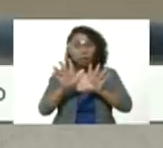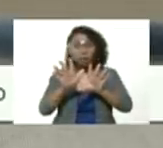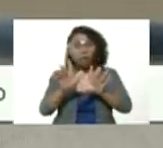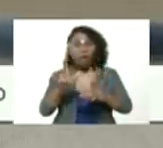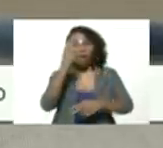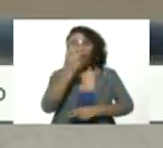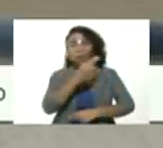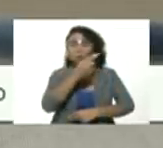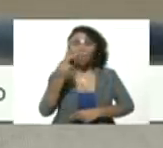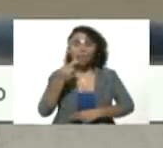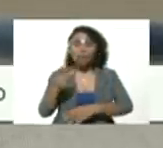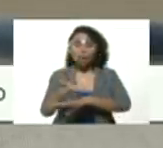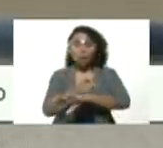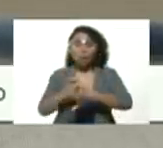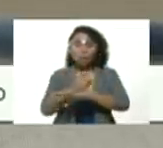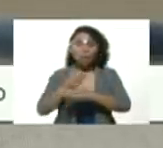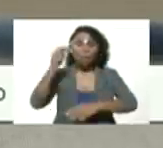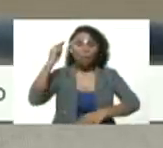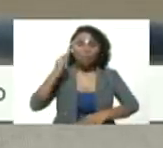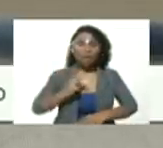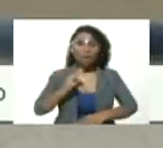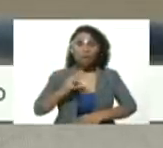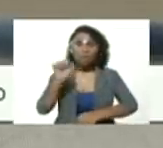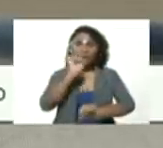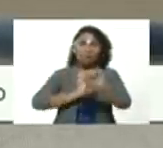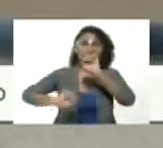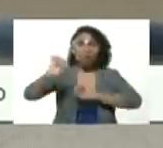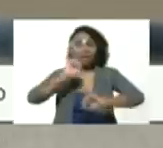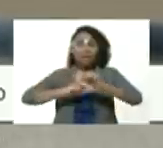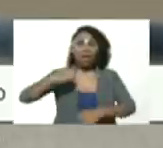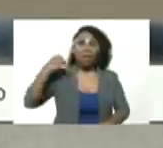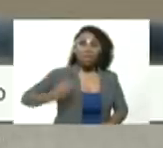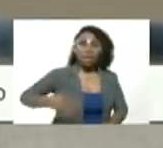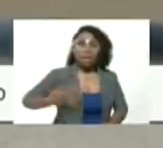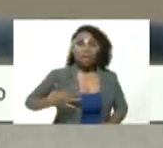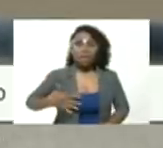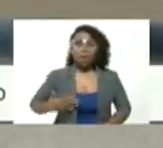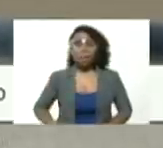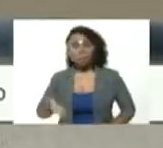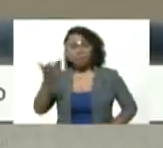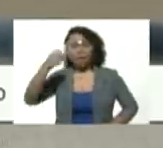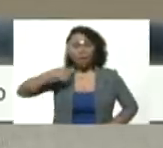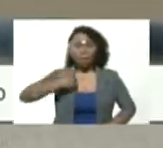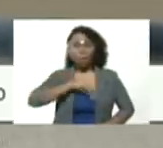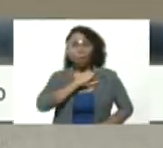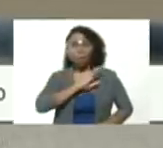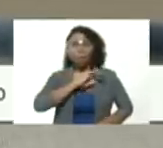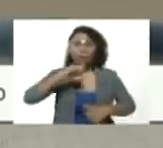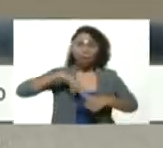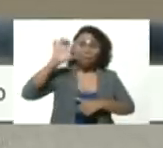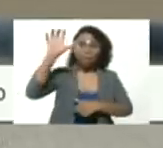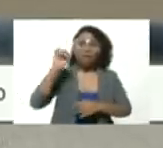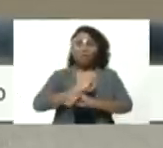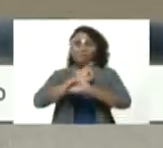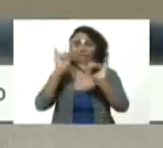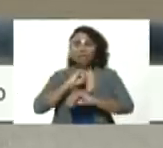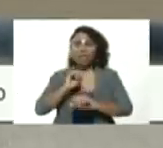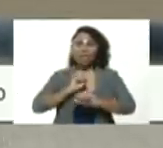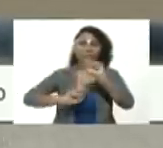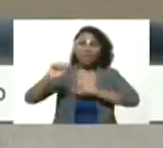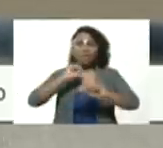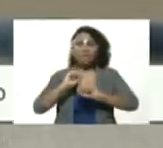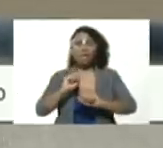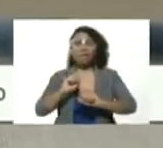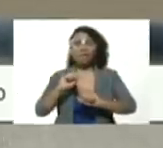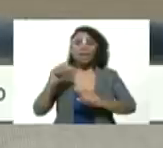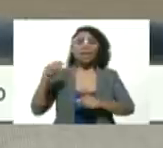compromiso del gobierno bolivariano de defender los derechos legítimos de nuestra patria, de defender la felicidad de nuestro pueblo